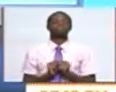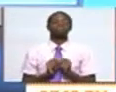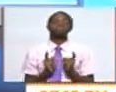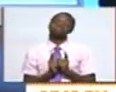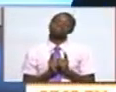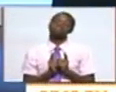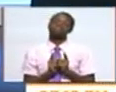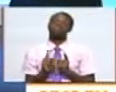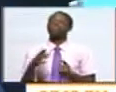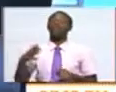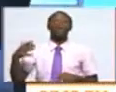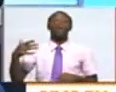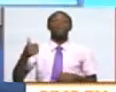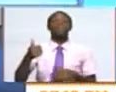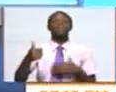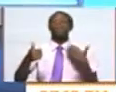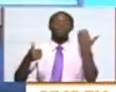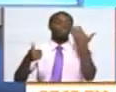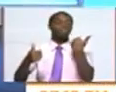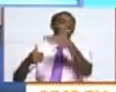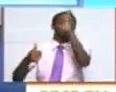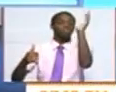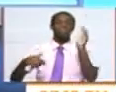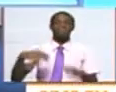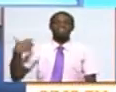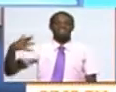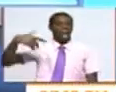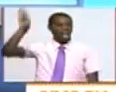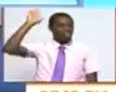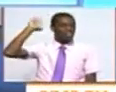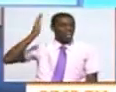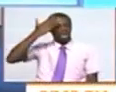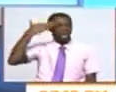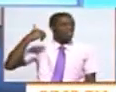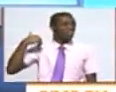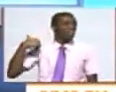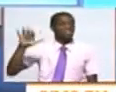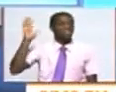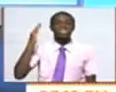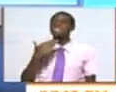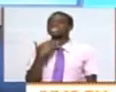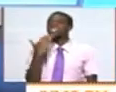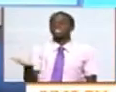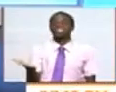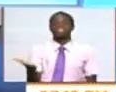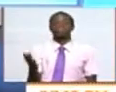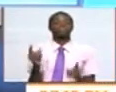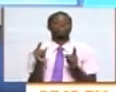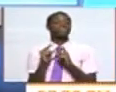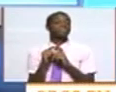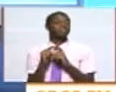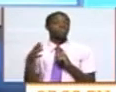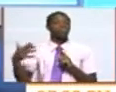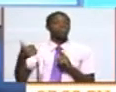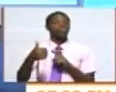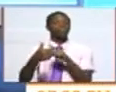Olvídense de la MUD, olvídense de esa vaina, ya eso no sirve para nada, la MUD.